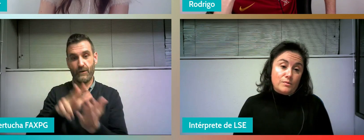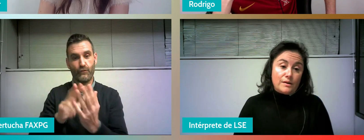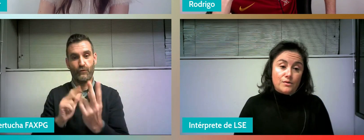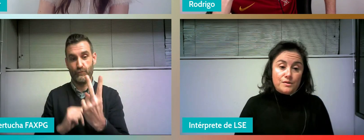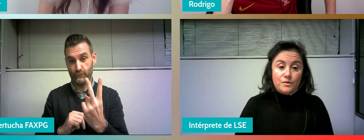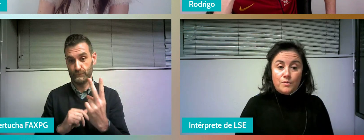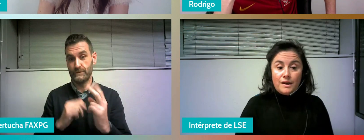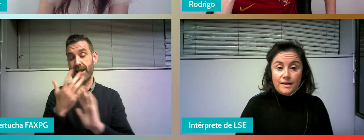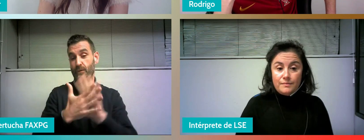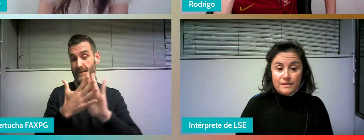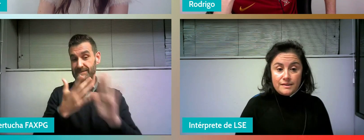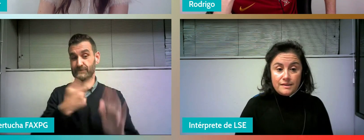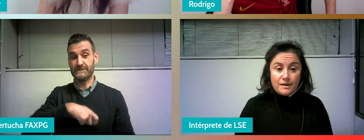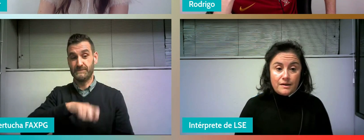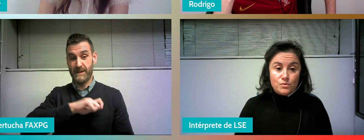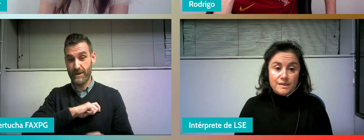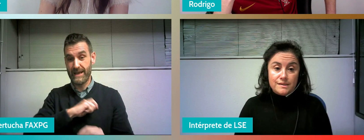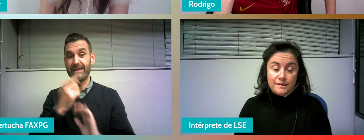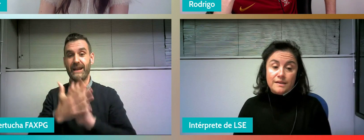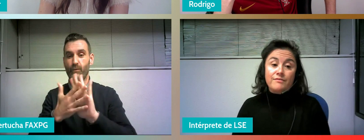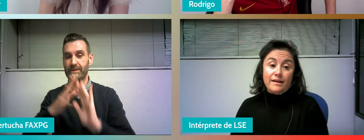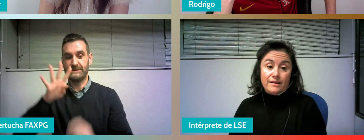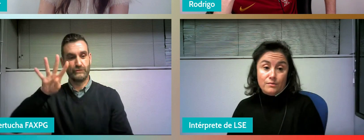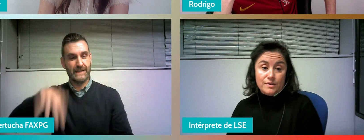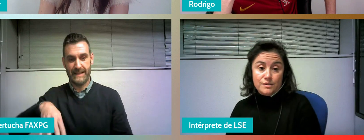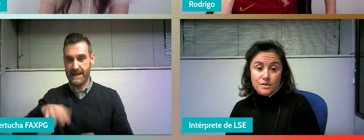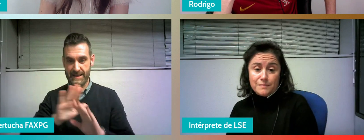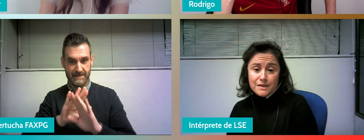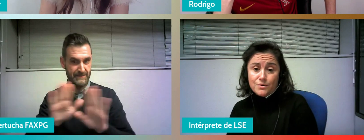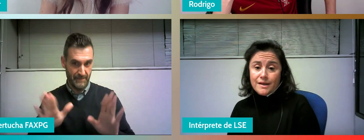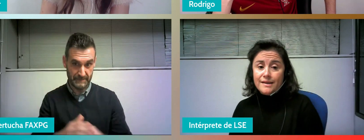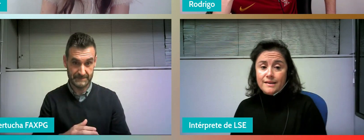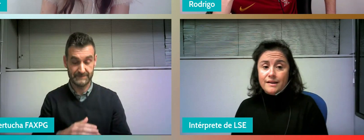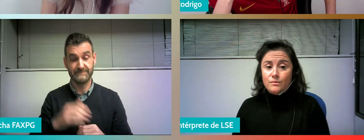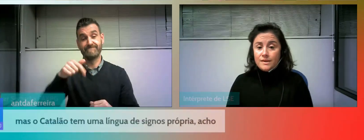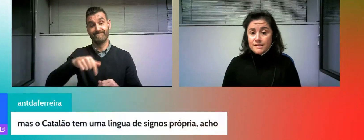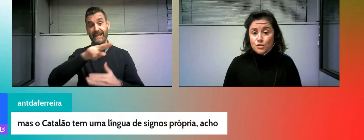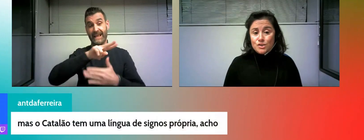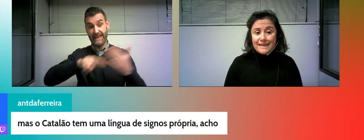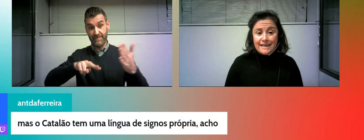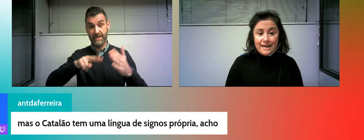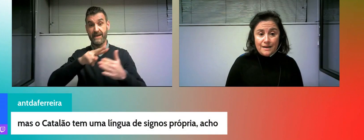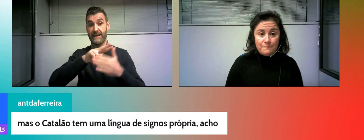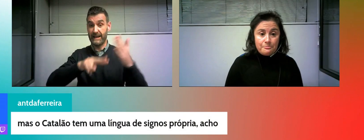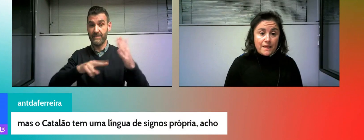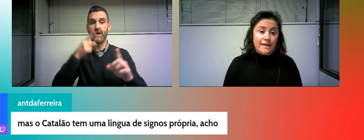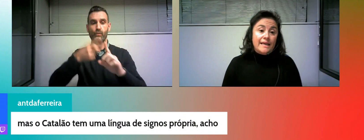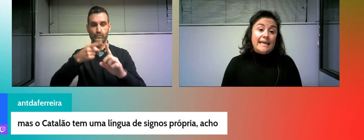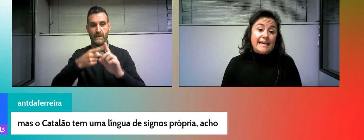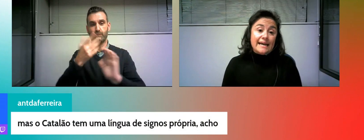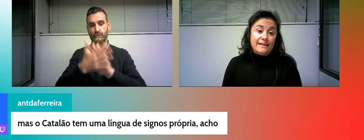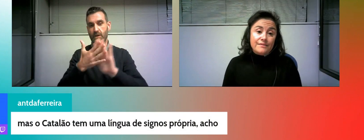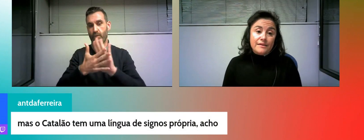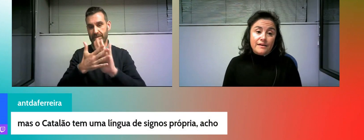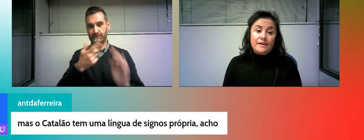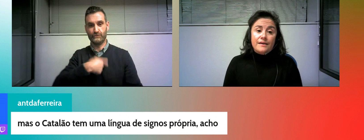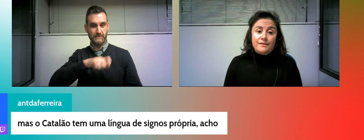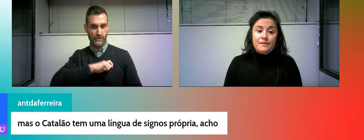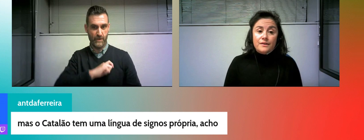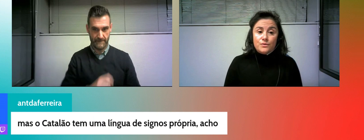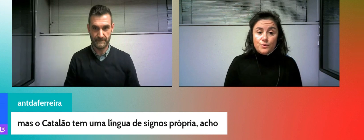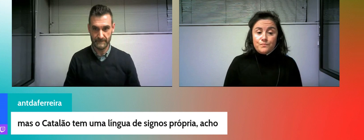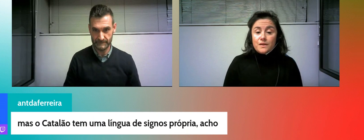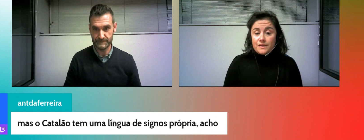que estuvo reconocido pola lei 27/2007 que fala da lingua de sinos española e da lingua de sinos catalá. En Galicia,